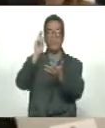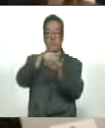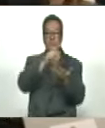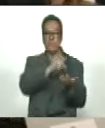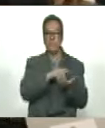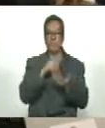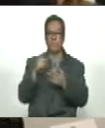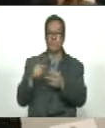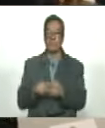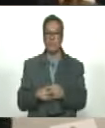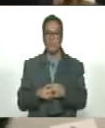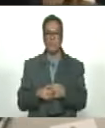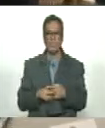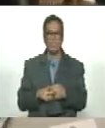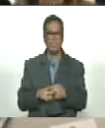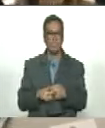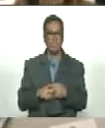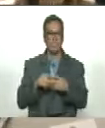participación